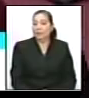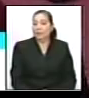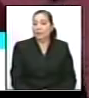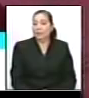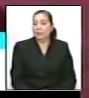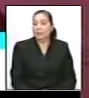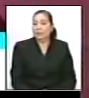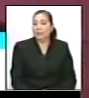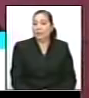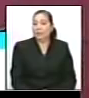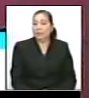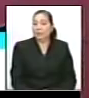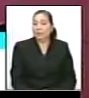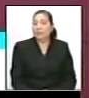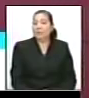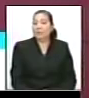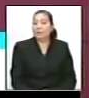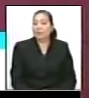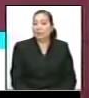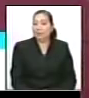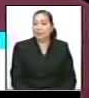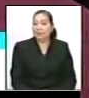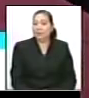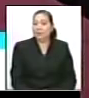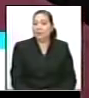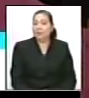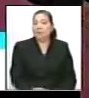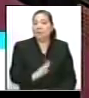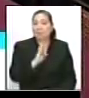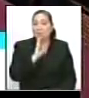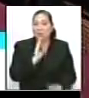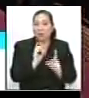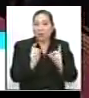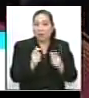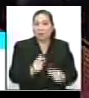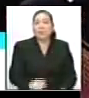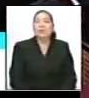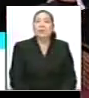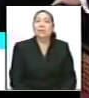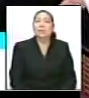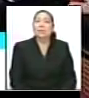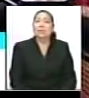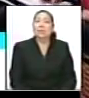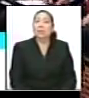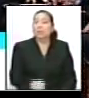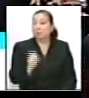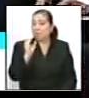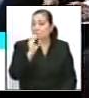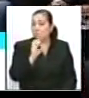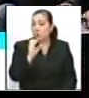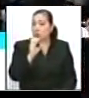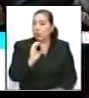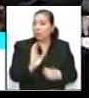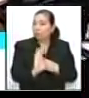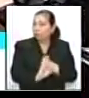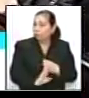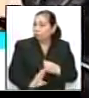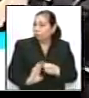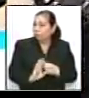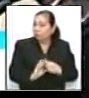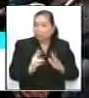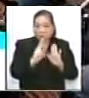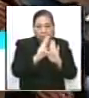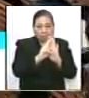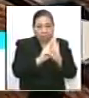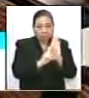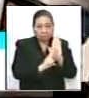Congresista Marco Arana. Gracias, Presidenta. Presidenta, habida cuenta de que se ha buscado garantizar, según un